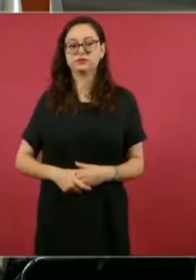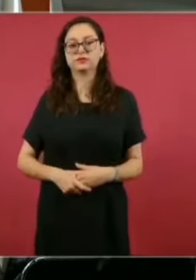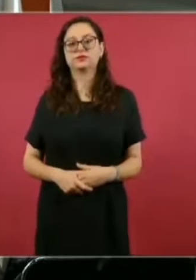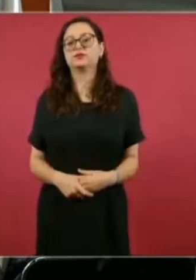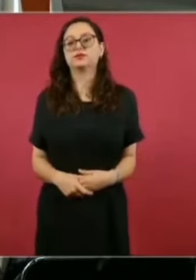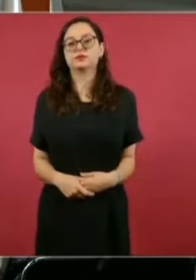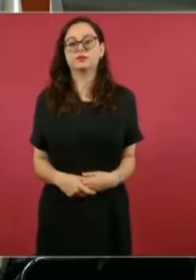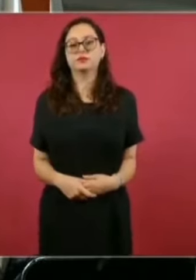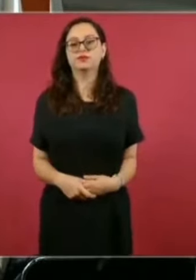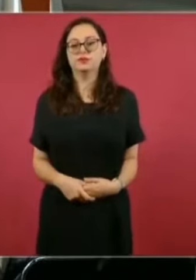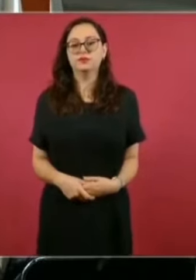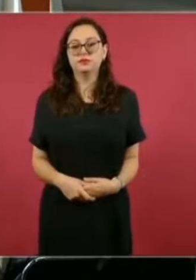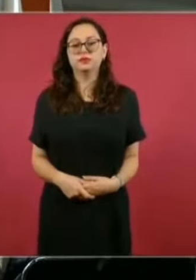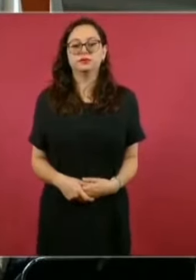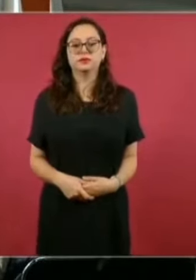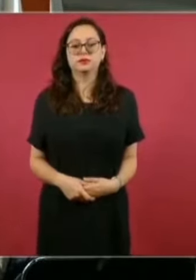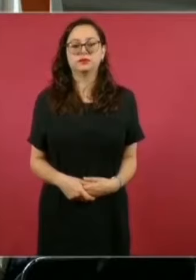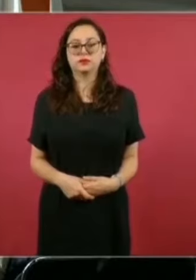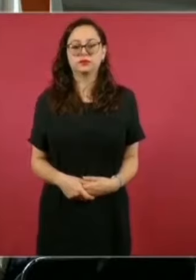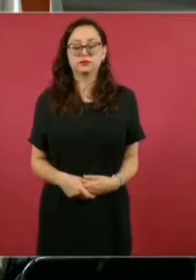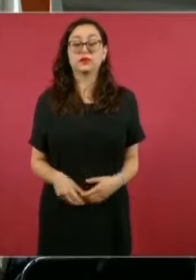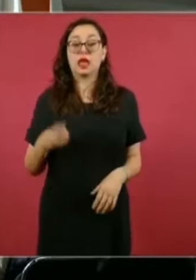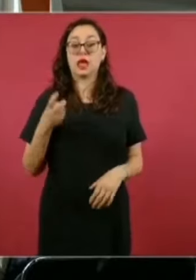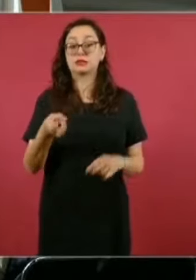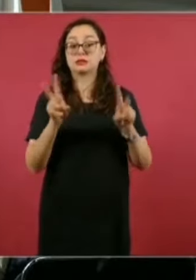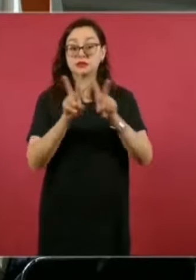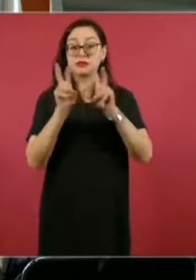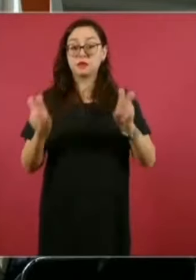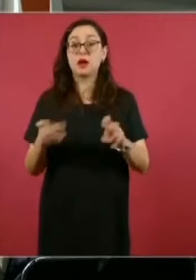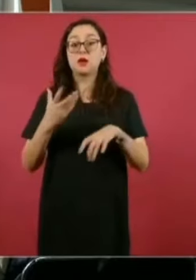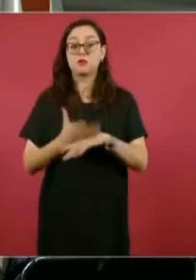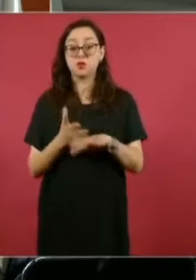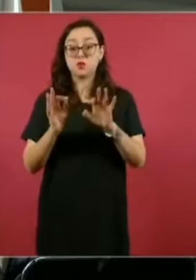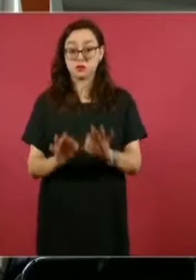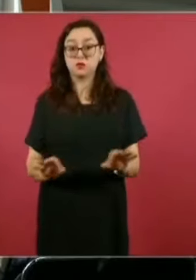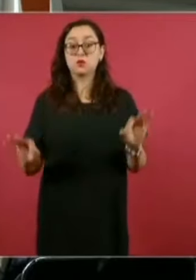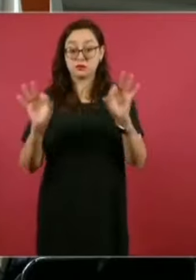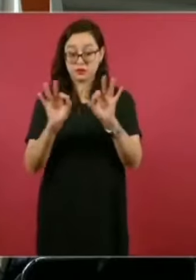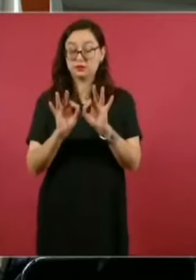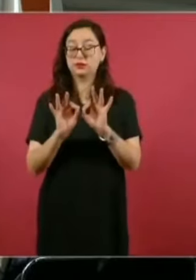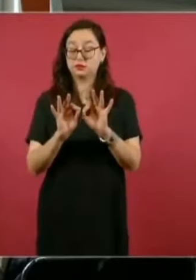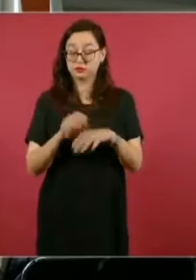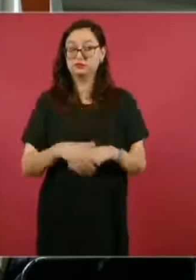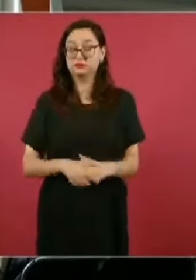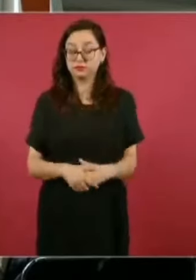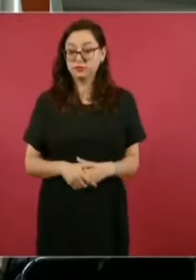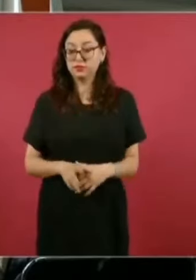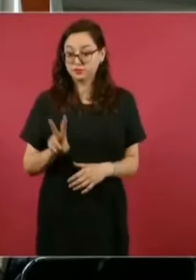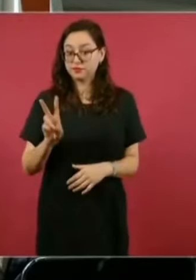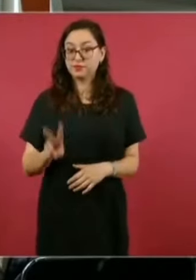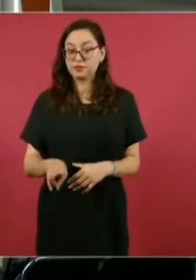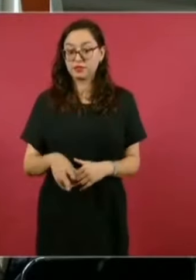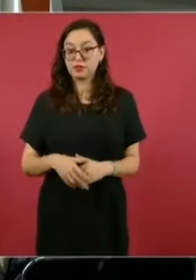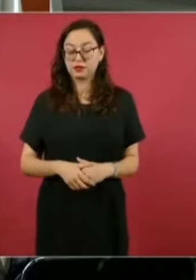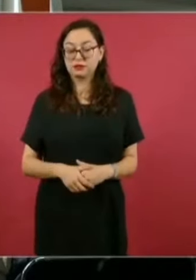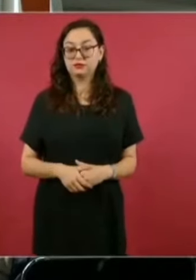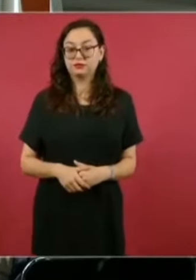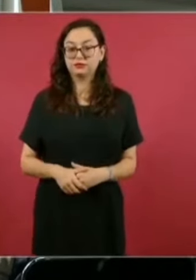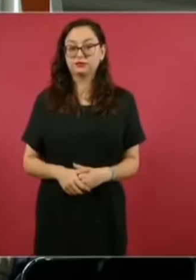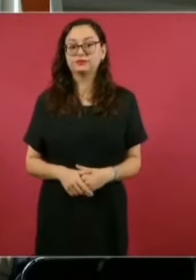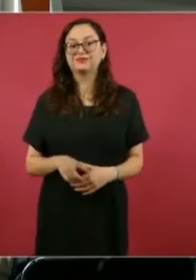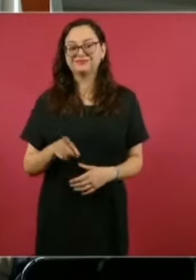tema, Miguel, importantísimo. Bueno, para empezar, mandarle un saludo